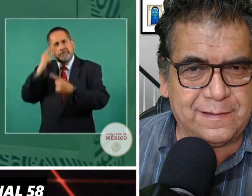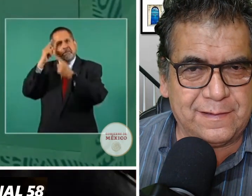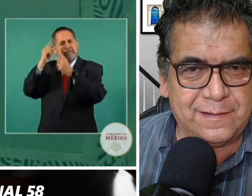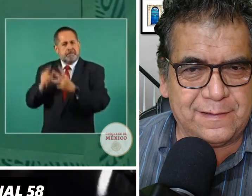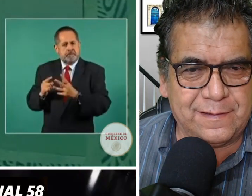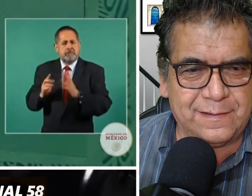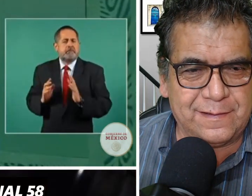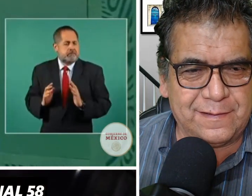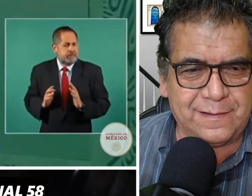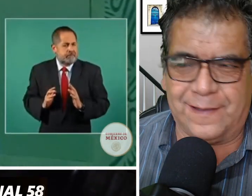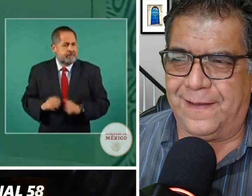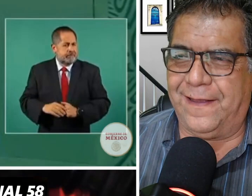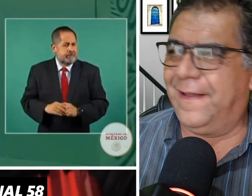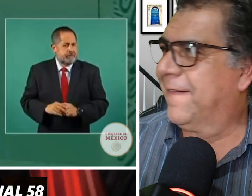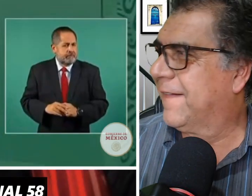No es